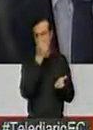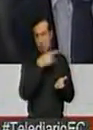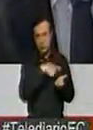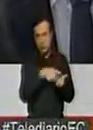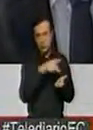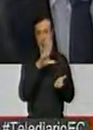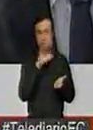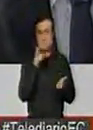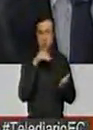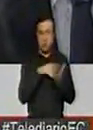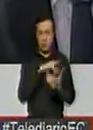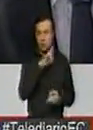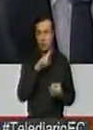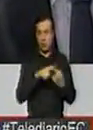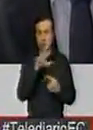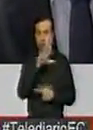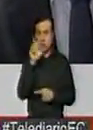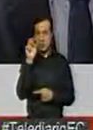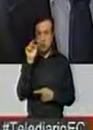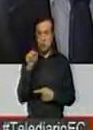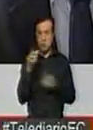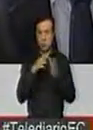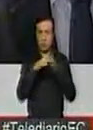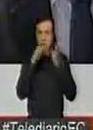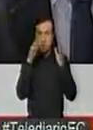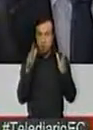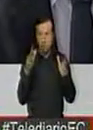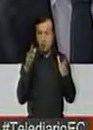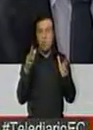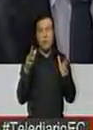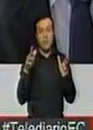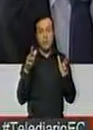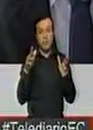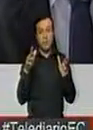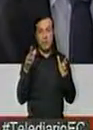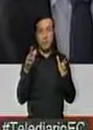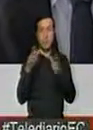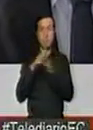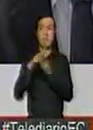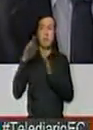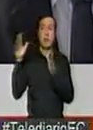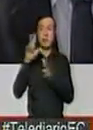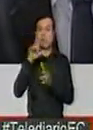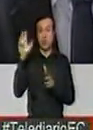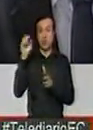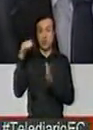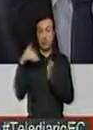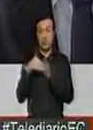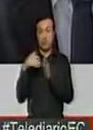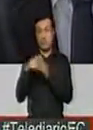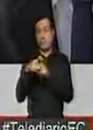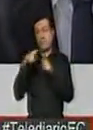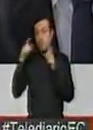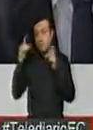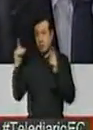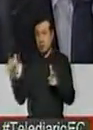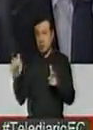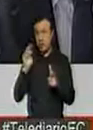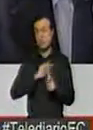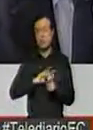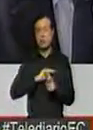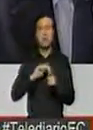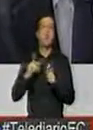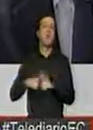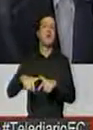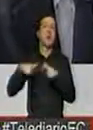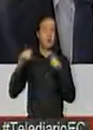entre 50 mil y 300 mil habitantes son los municipios medianos, y aquellos que tienen más de 300 mil habitantes son los municipios